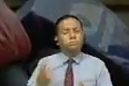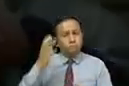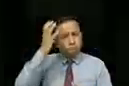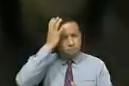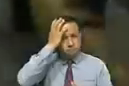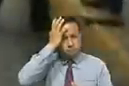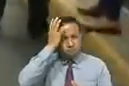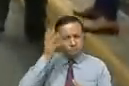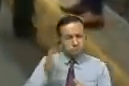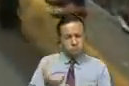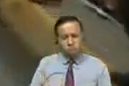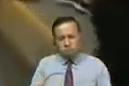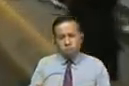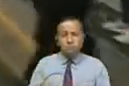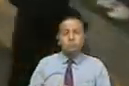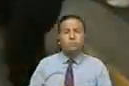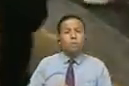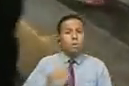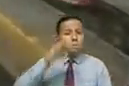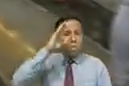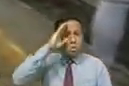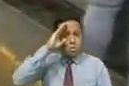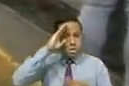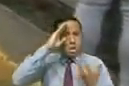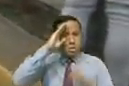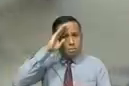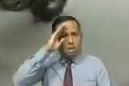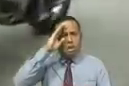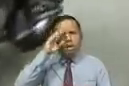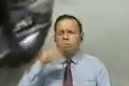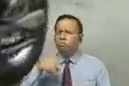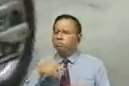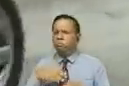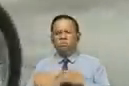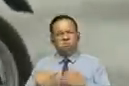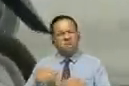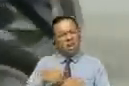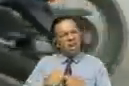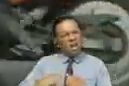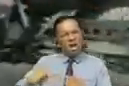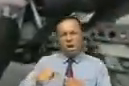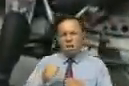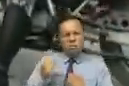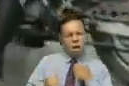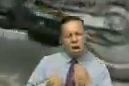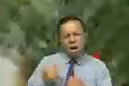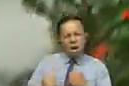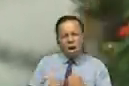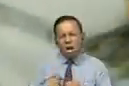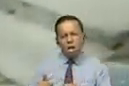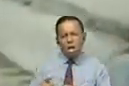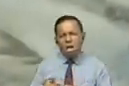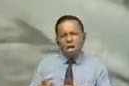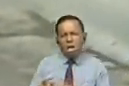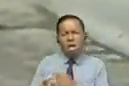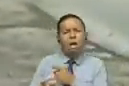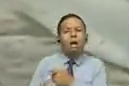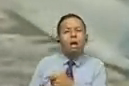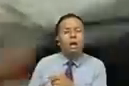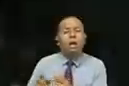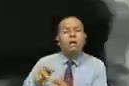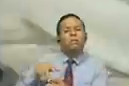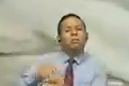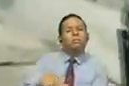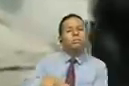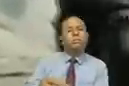cráneo. La policía asimismo persiguió por varias calles a los ocupantes de una motocicleta, vehículo que